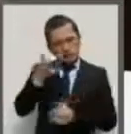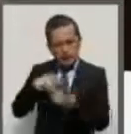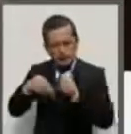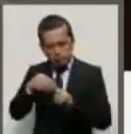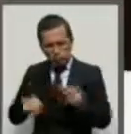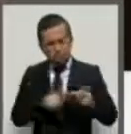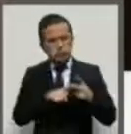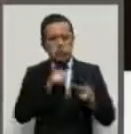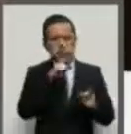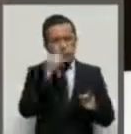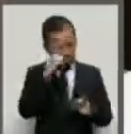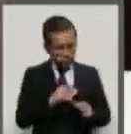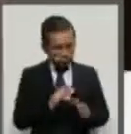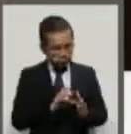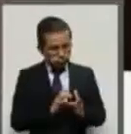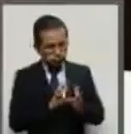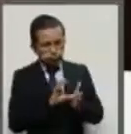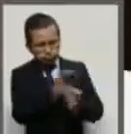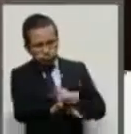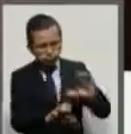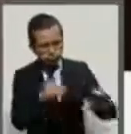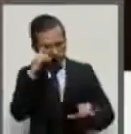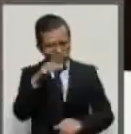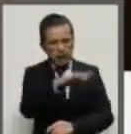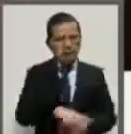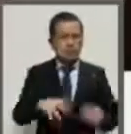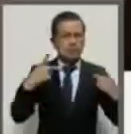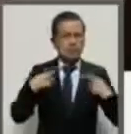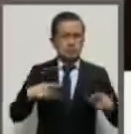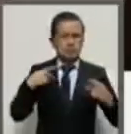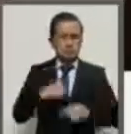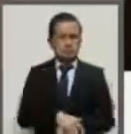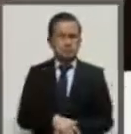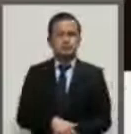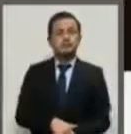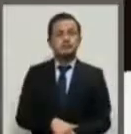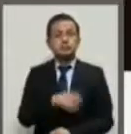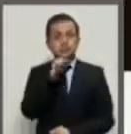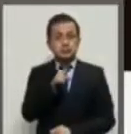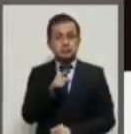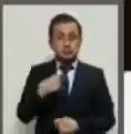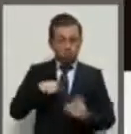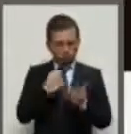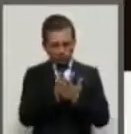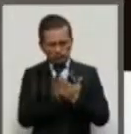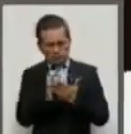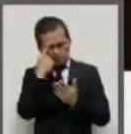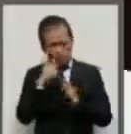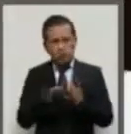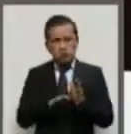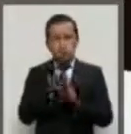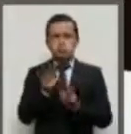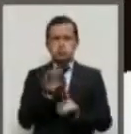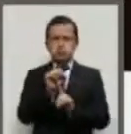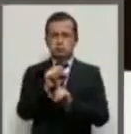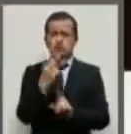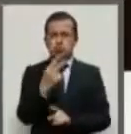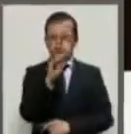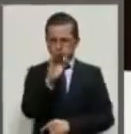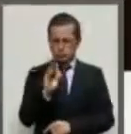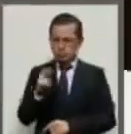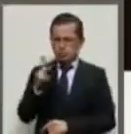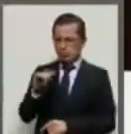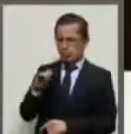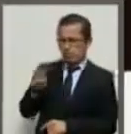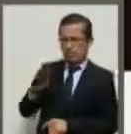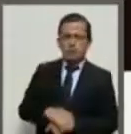irreconciliables. Los índices de crecimiento económico de 2 puntos del Producto Interno Bruto, tipo de cambio de 20 pesos por